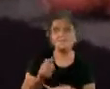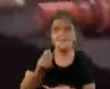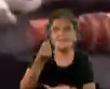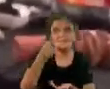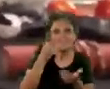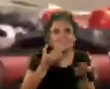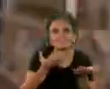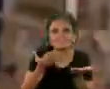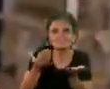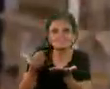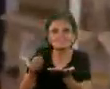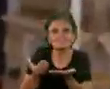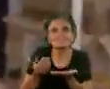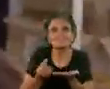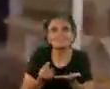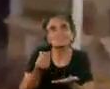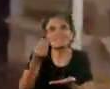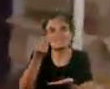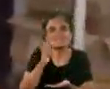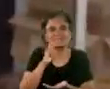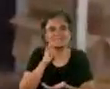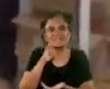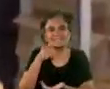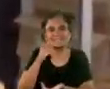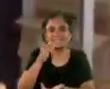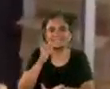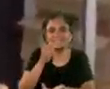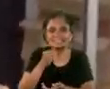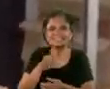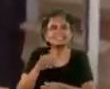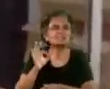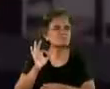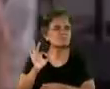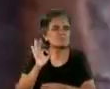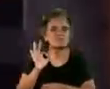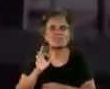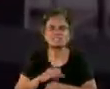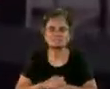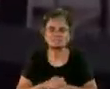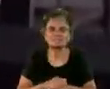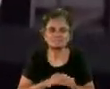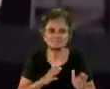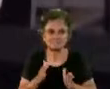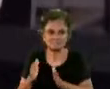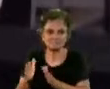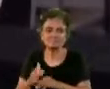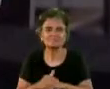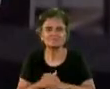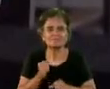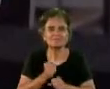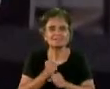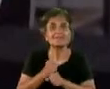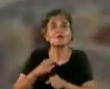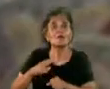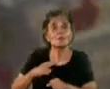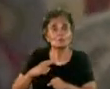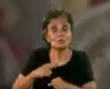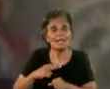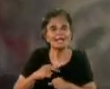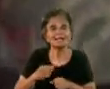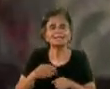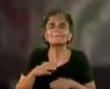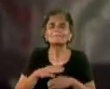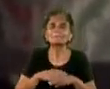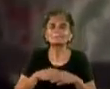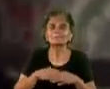también. Es la primera vez para mí. La verdad que está buenísimo, sí, me parece que está bueno el proyecto, sí. Es un emprendimiento de hilado de lana